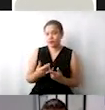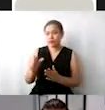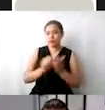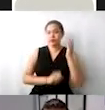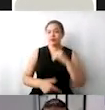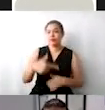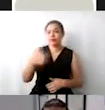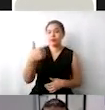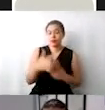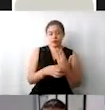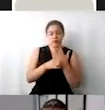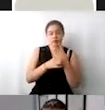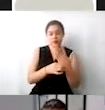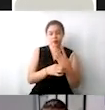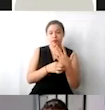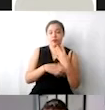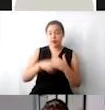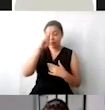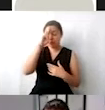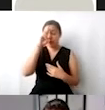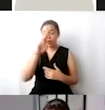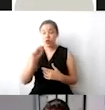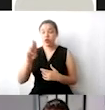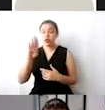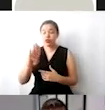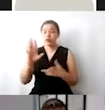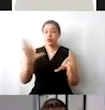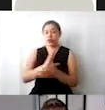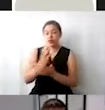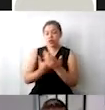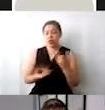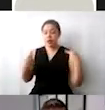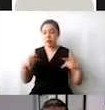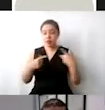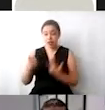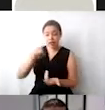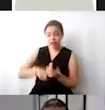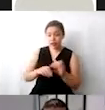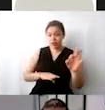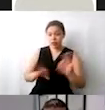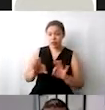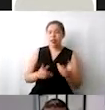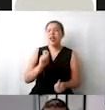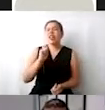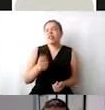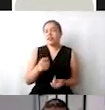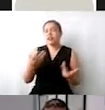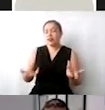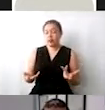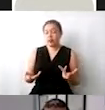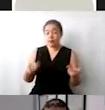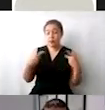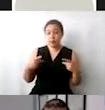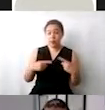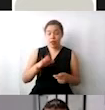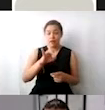dice que queda prohibida la subcontratación de personal, entendiéndose esta cuando una persona física o